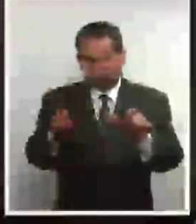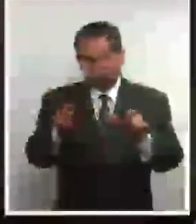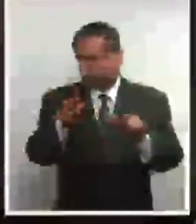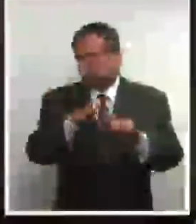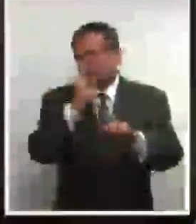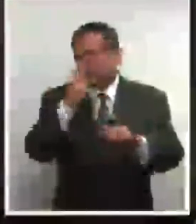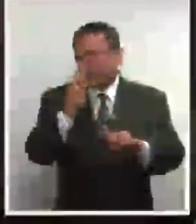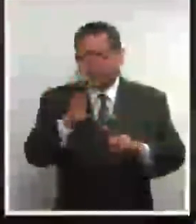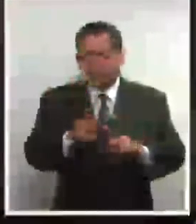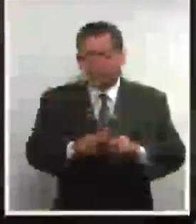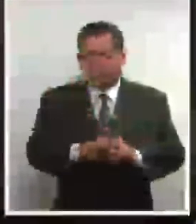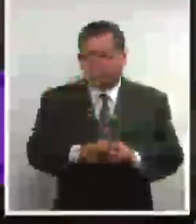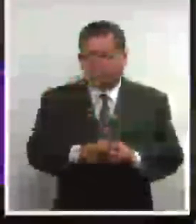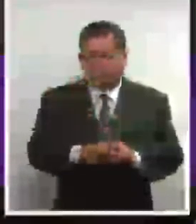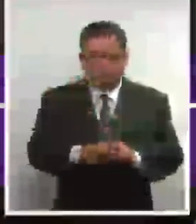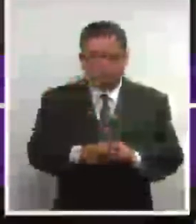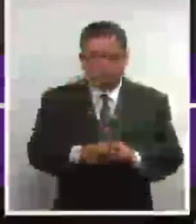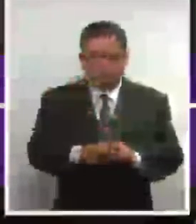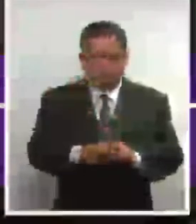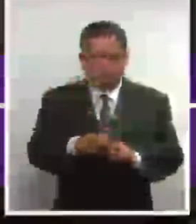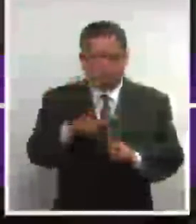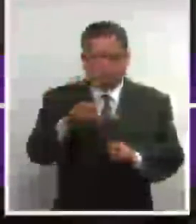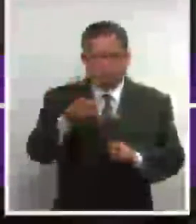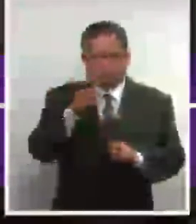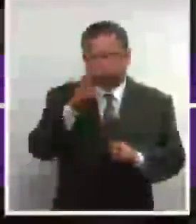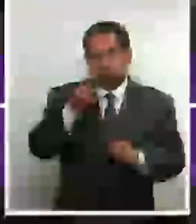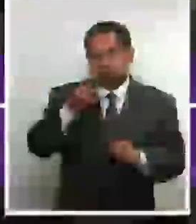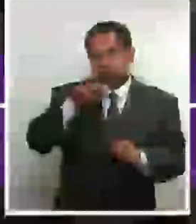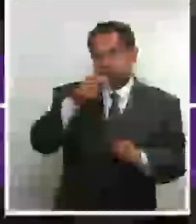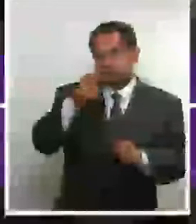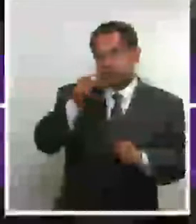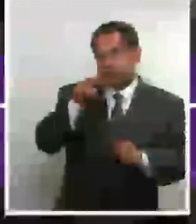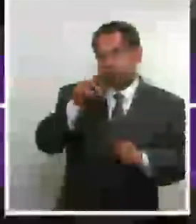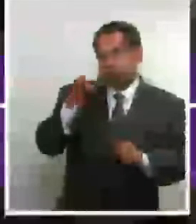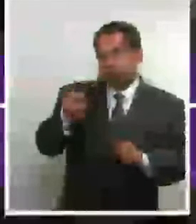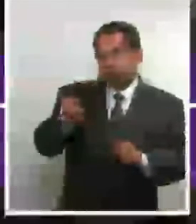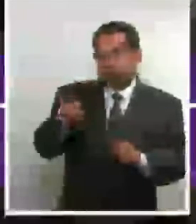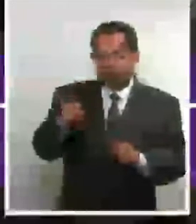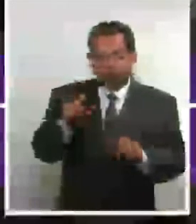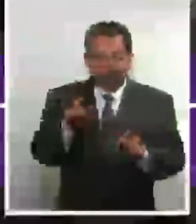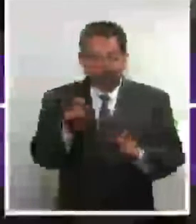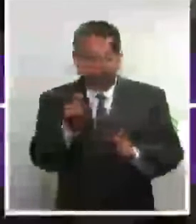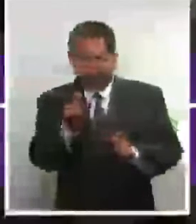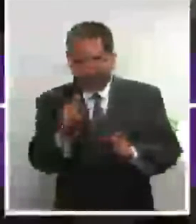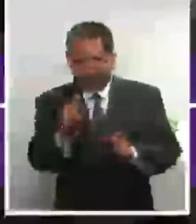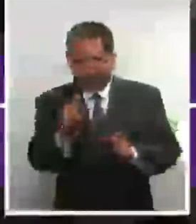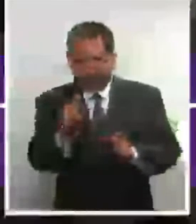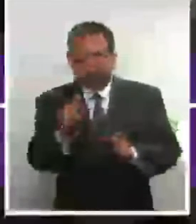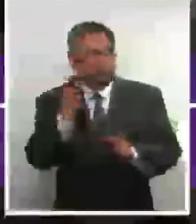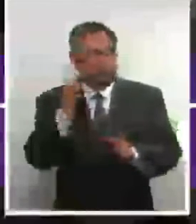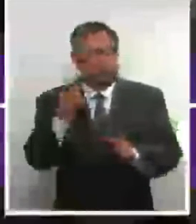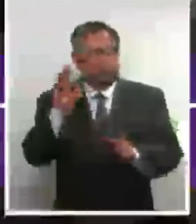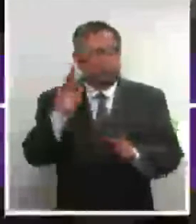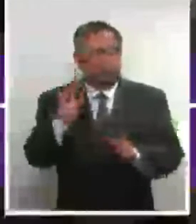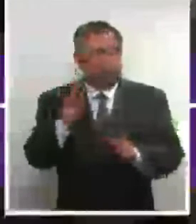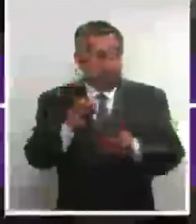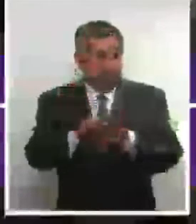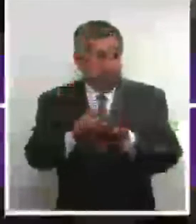esto. Y la doctora Hussitman, si este requisito hubiese estado en